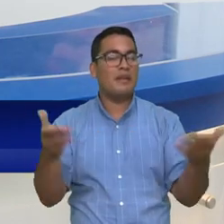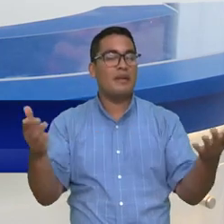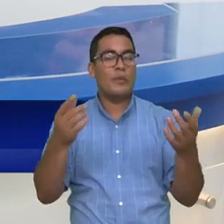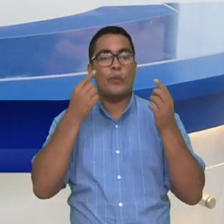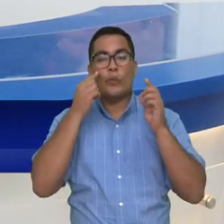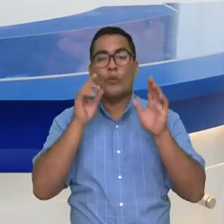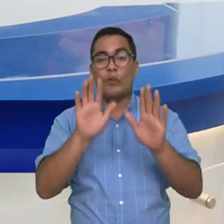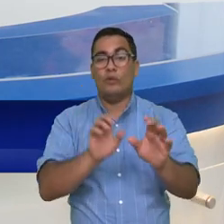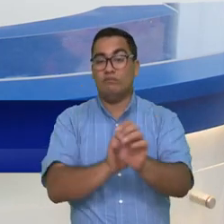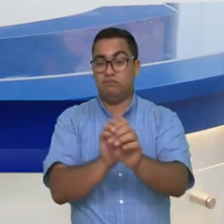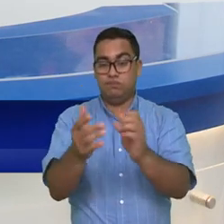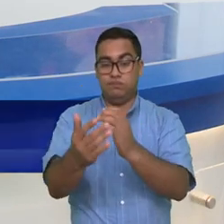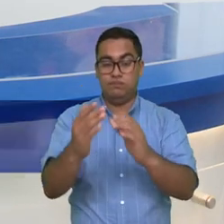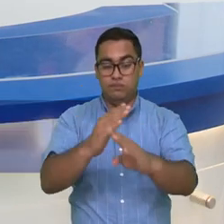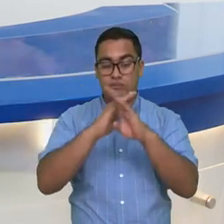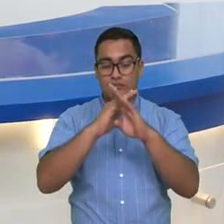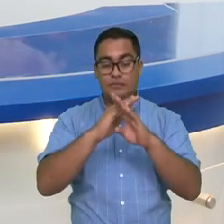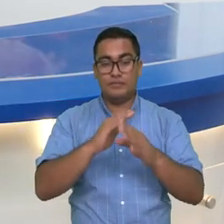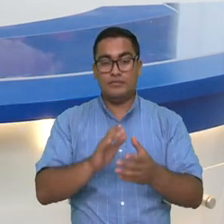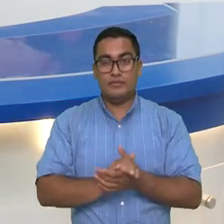medidas de prevención del coronavirus.